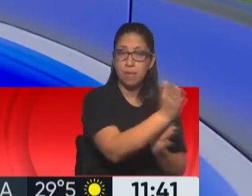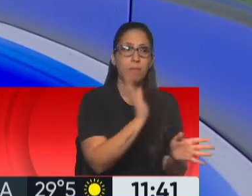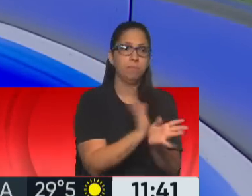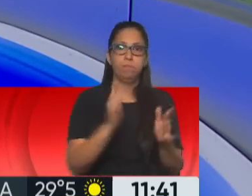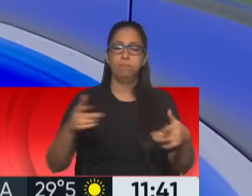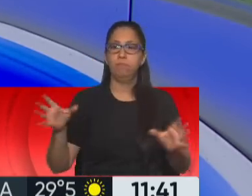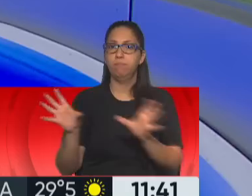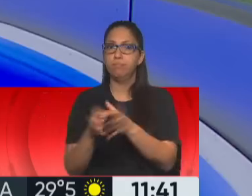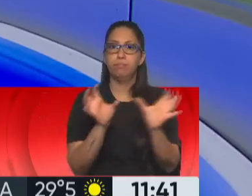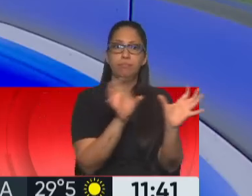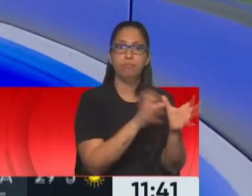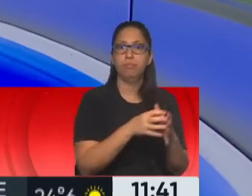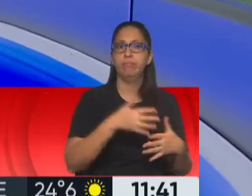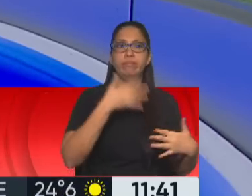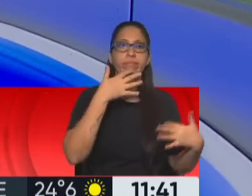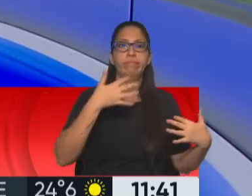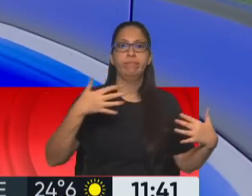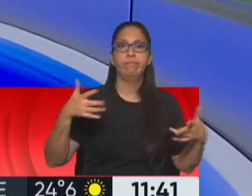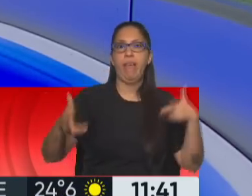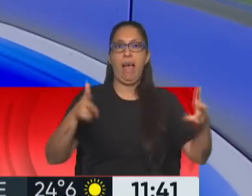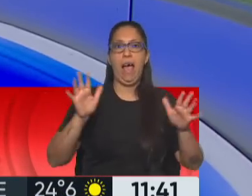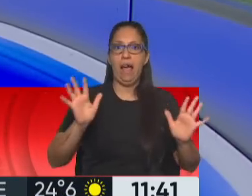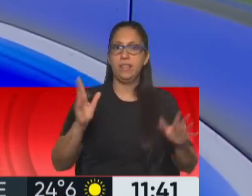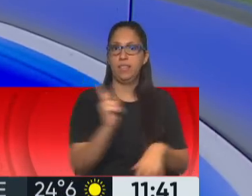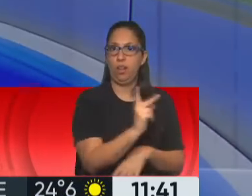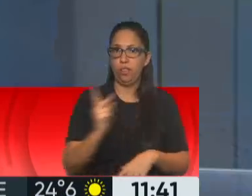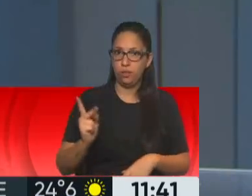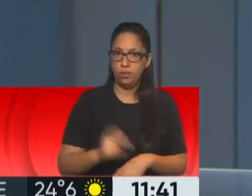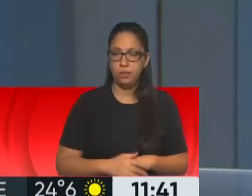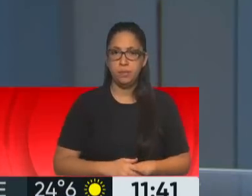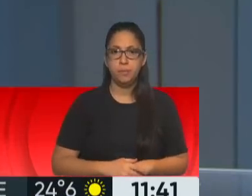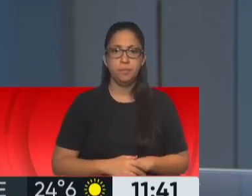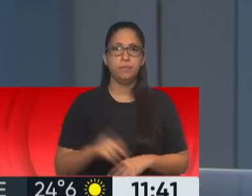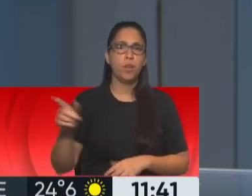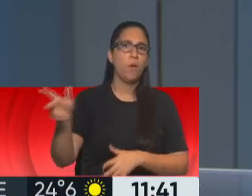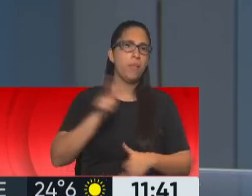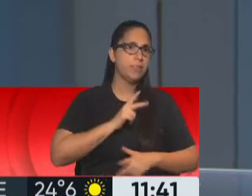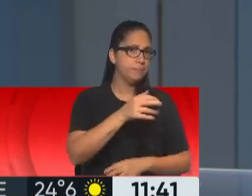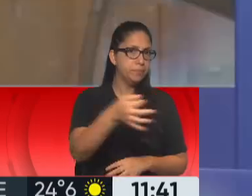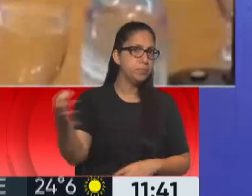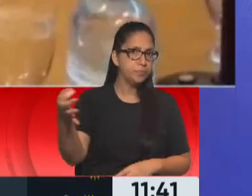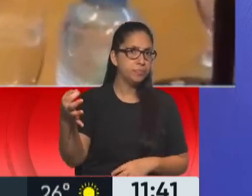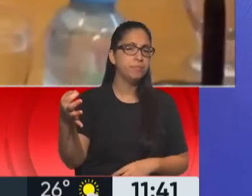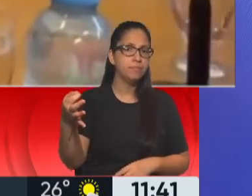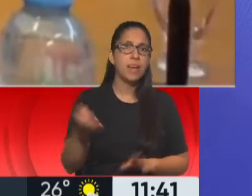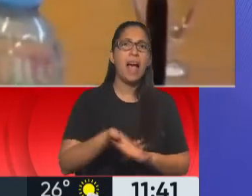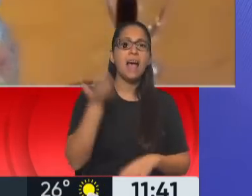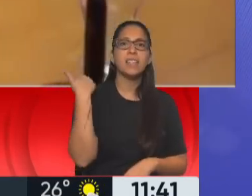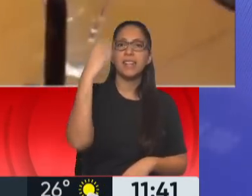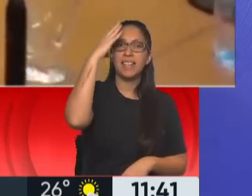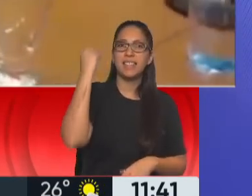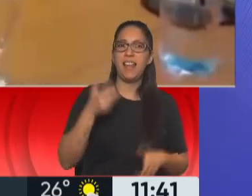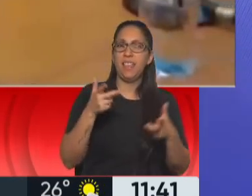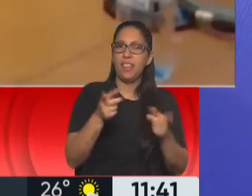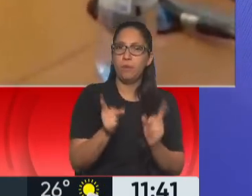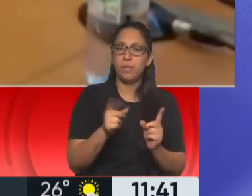extremos en las aseveraciones políticas de estas horas, ¿no? Claro, eso lo que vos decís está muy bien porque es lo que dijo ayer Cristina Fernández